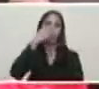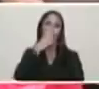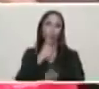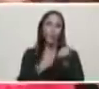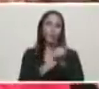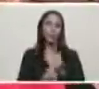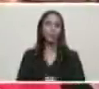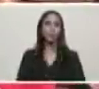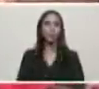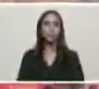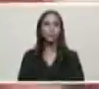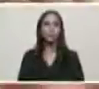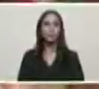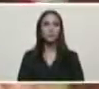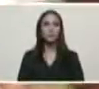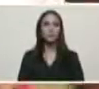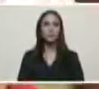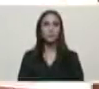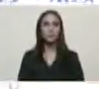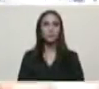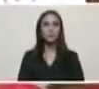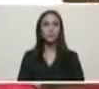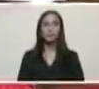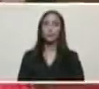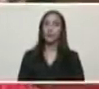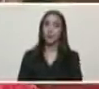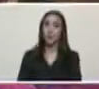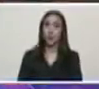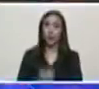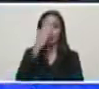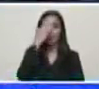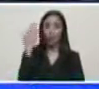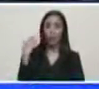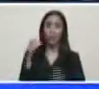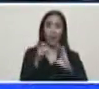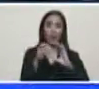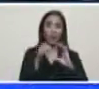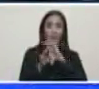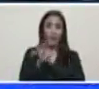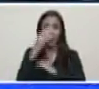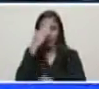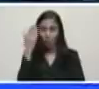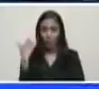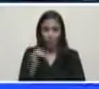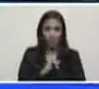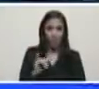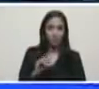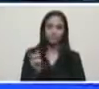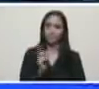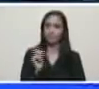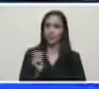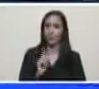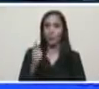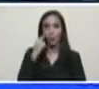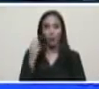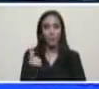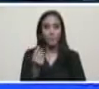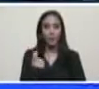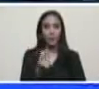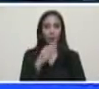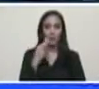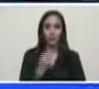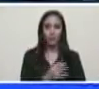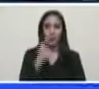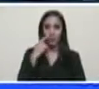popular yo no carnet de la patria con el sistema patria